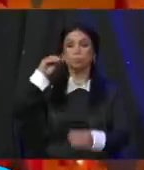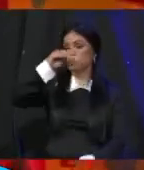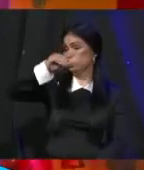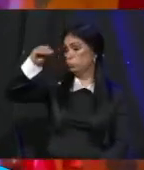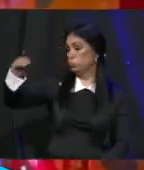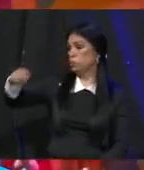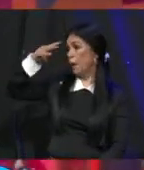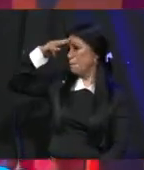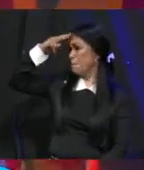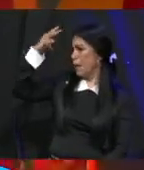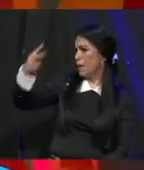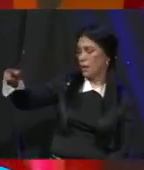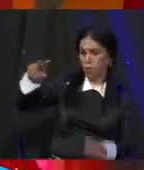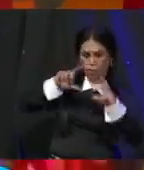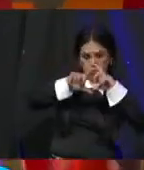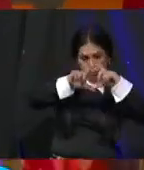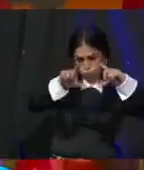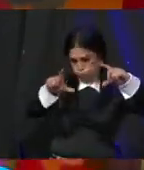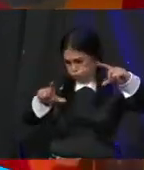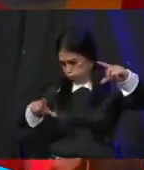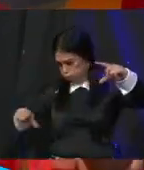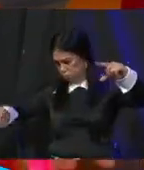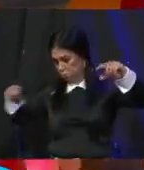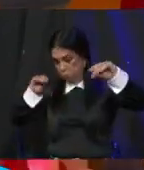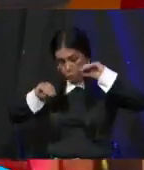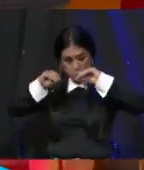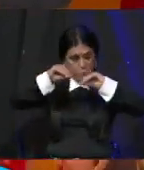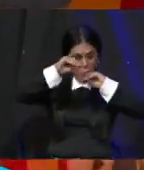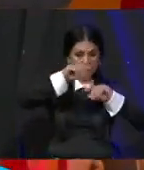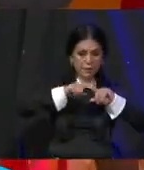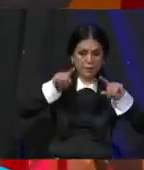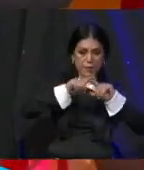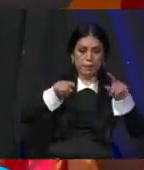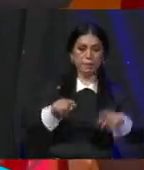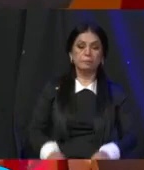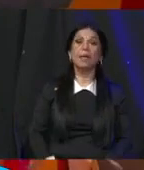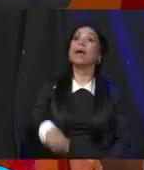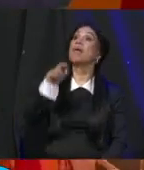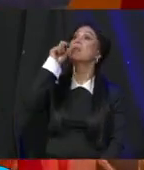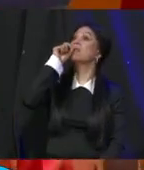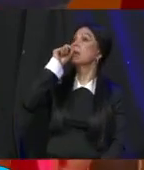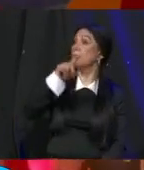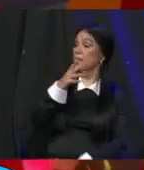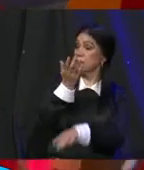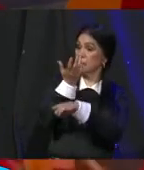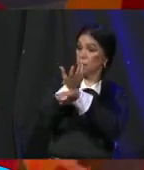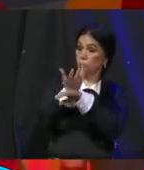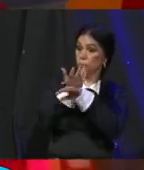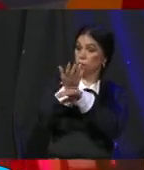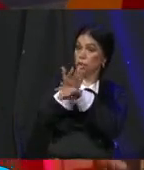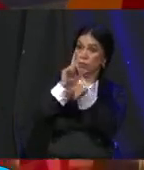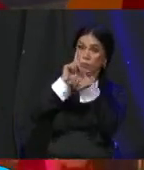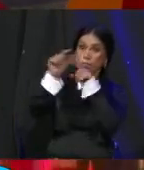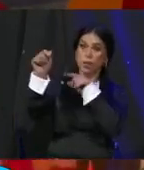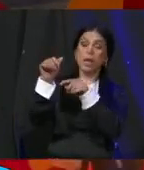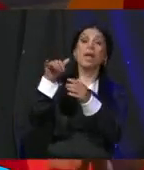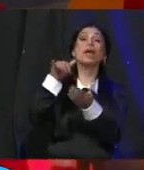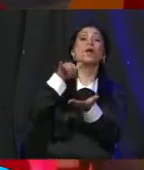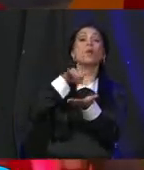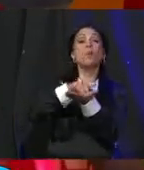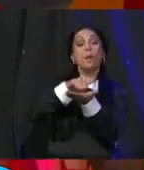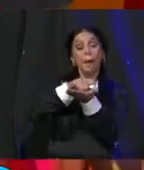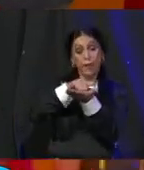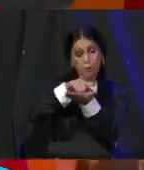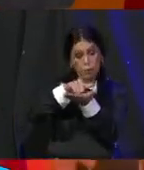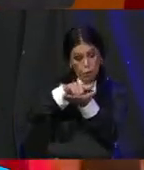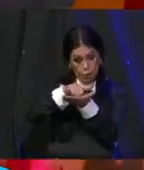año. Y no solo también la República, también en Nueva York. Bueno, sí, también estuvimos en Estados Unidos, en Nueva York, en Los Ángeles,